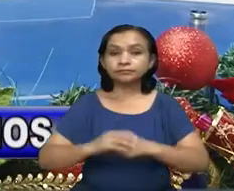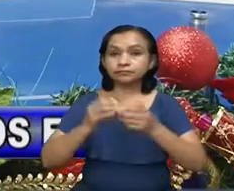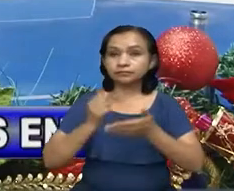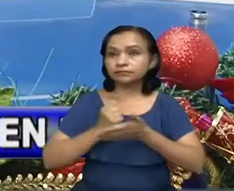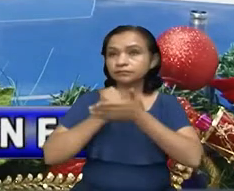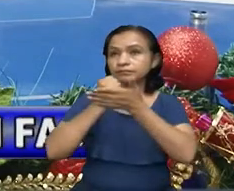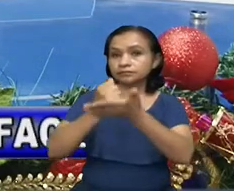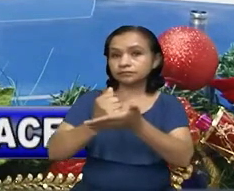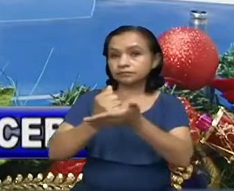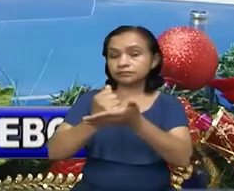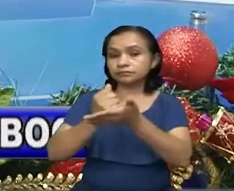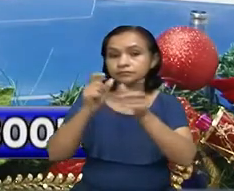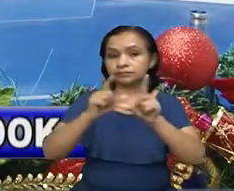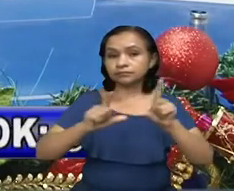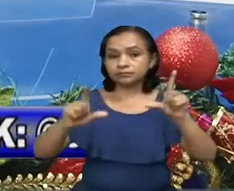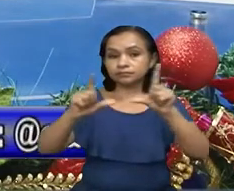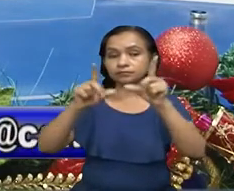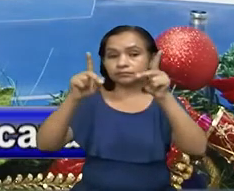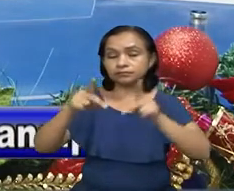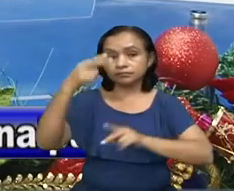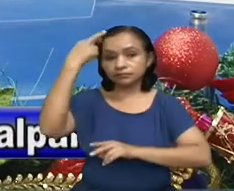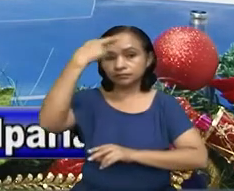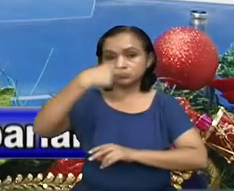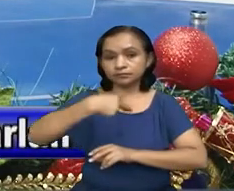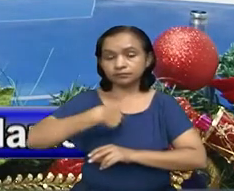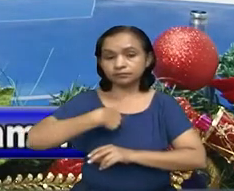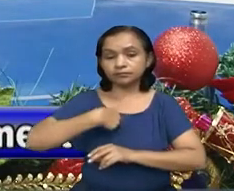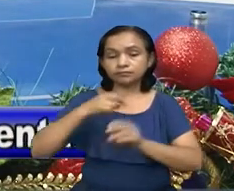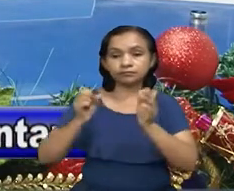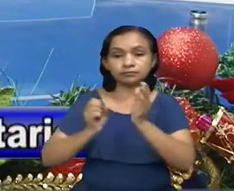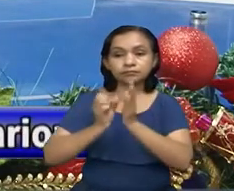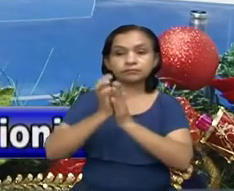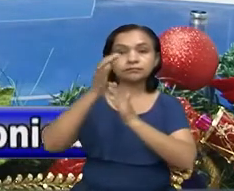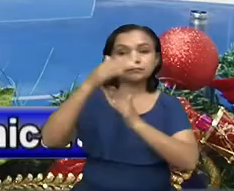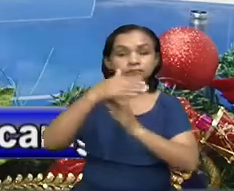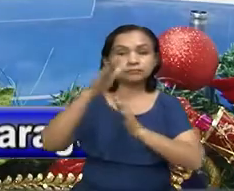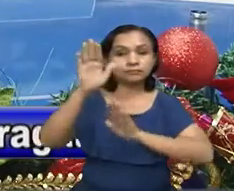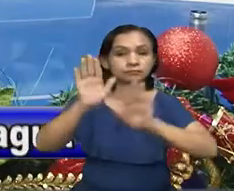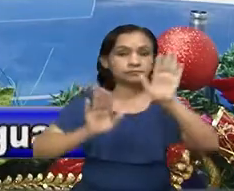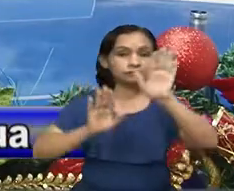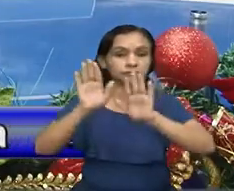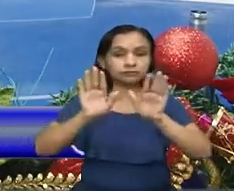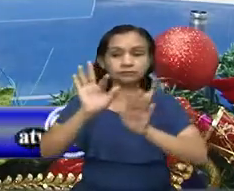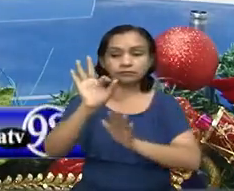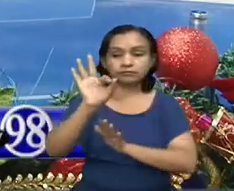Contribuyendo al emprendimiento local, autoridades municipales de San Rafael del Sur participaron en